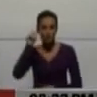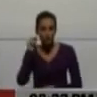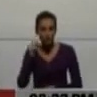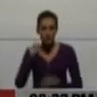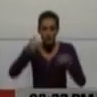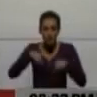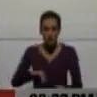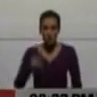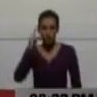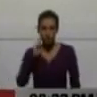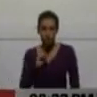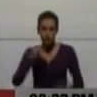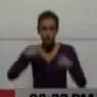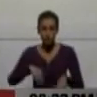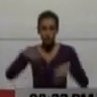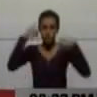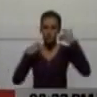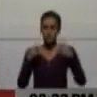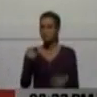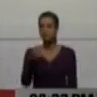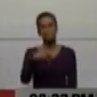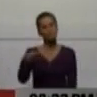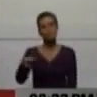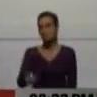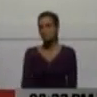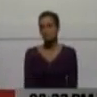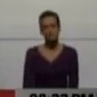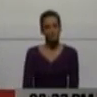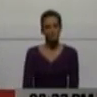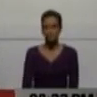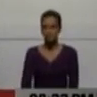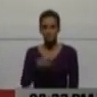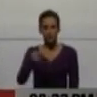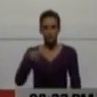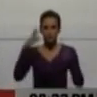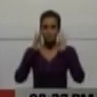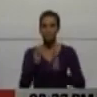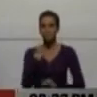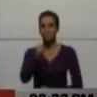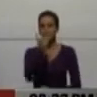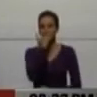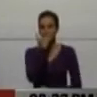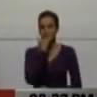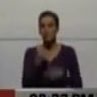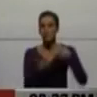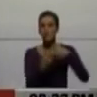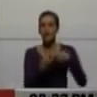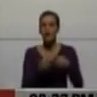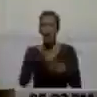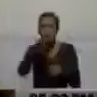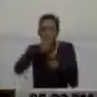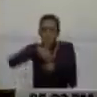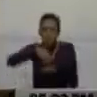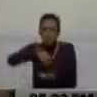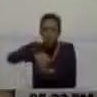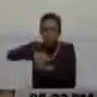hijos de Bolívar, a los hijos de Chávez. No, señor Almagro, usted se equivocó. Numeral Almagro, cachorro.